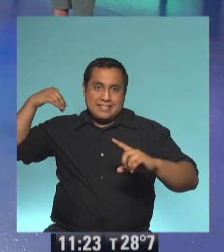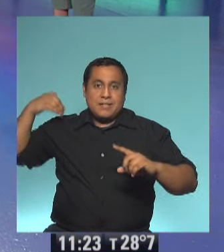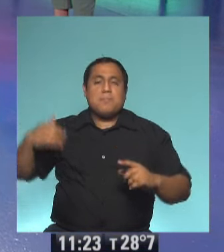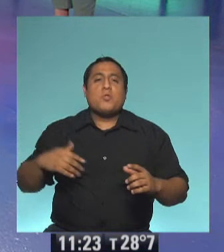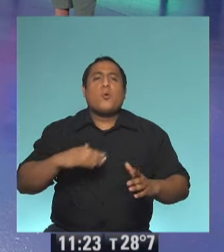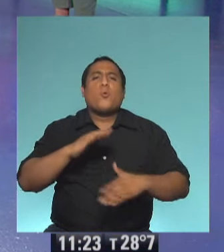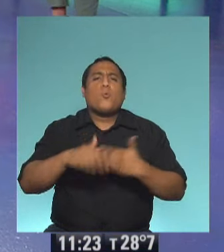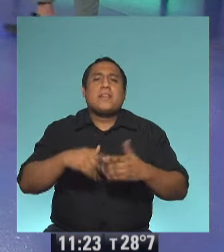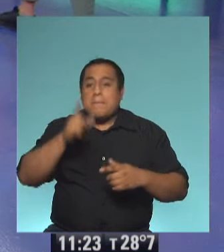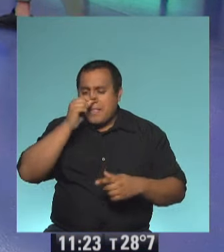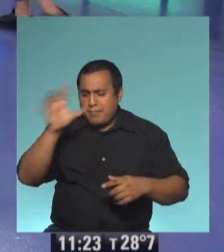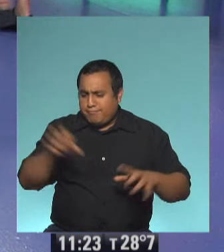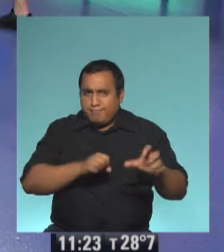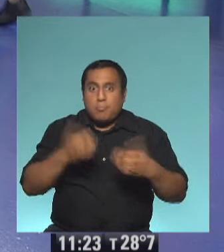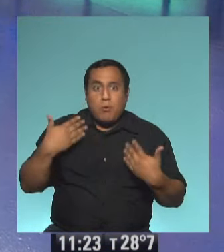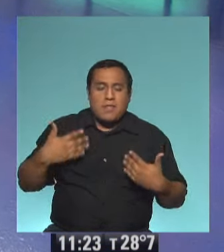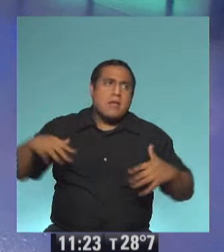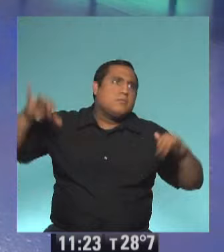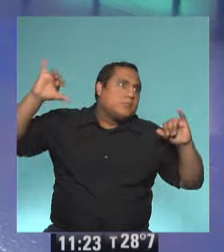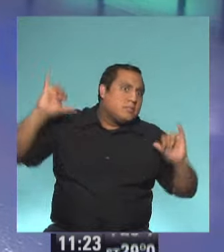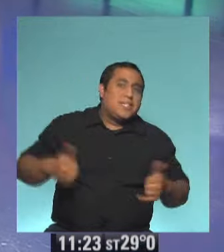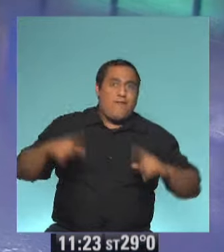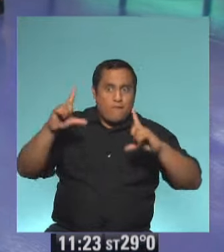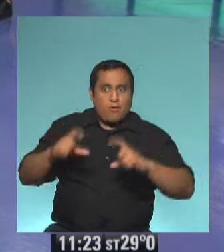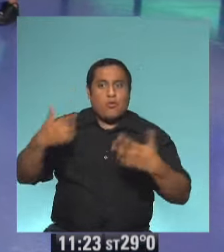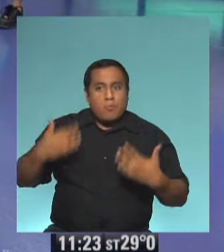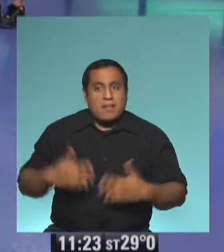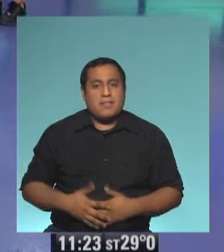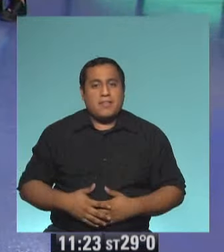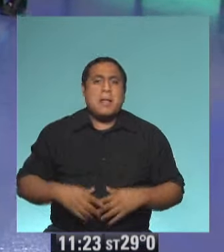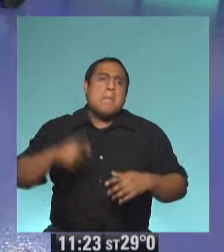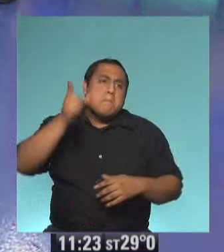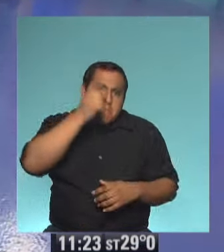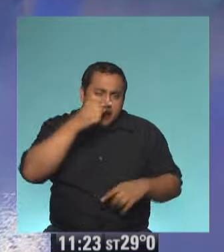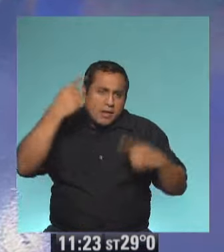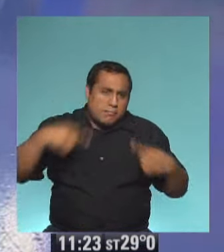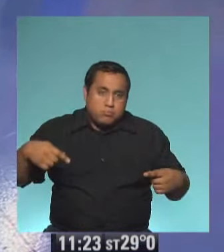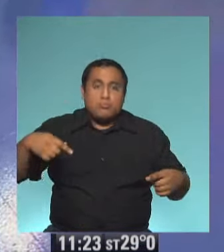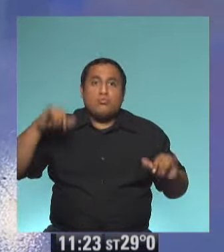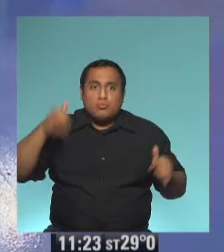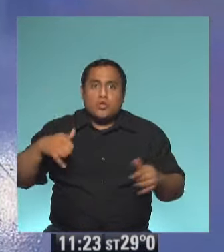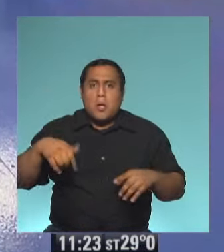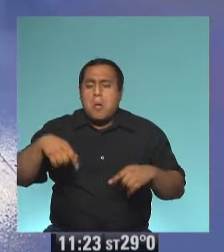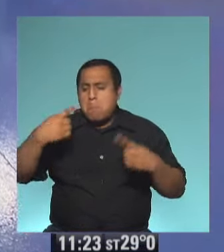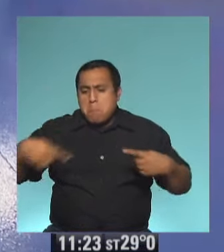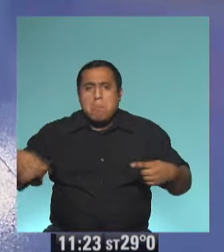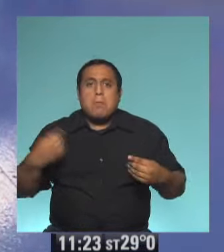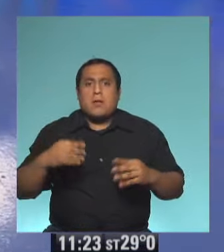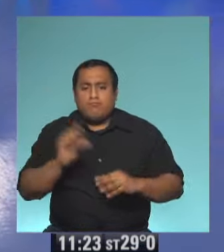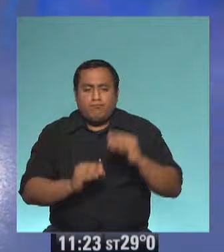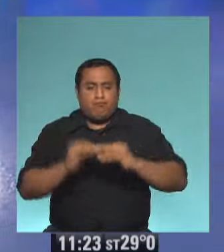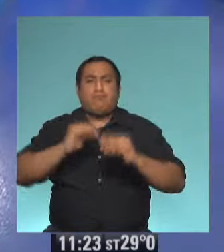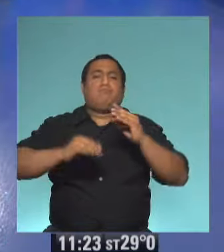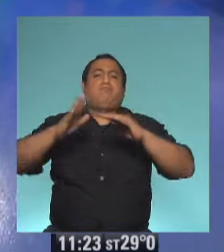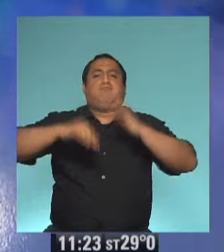de madera que tengo en casa? ¡Ah, me encanta! Podemos agarrar juguetes, podemos agarrar madera. Ah, ahí está, cosas para construir. Cosas por ejemplo, para construir. Acá tenemos